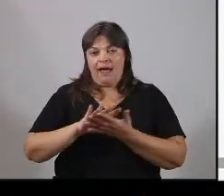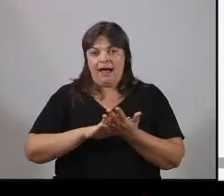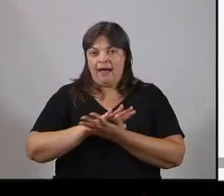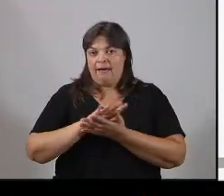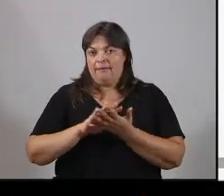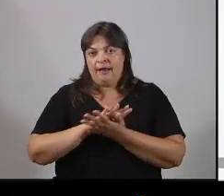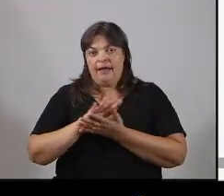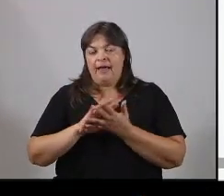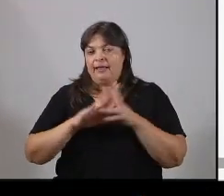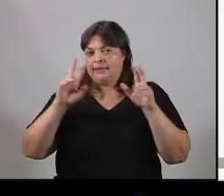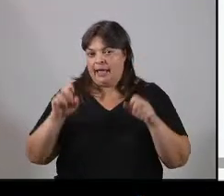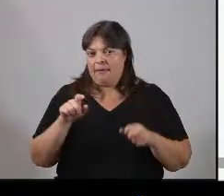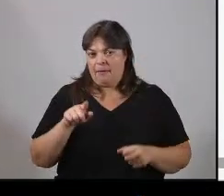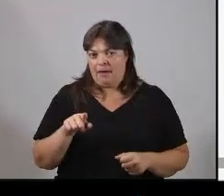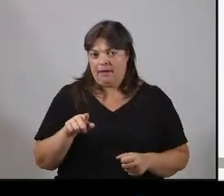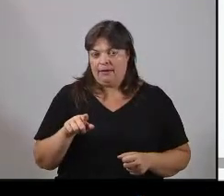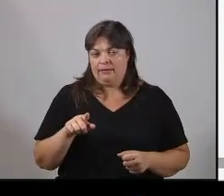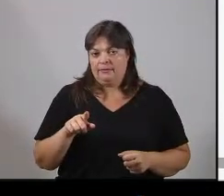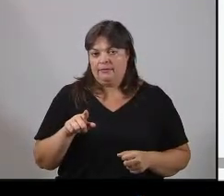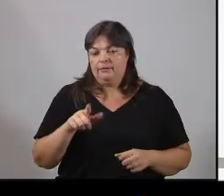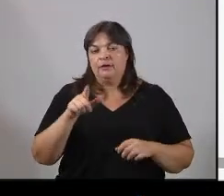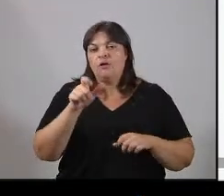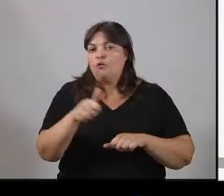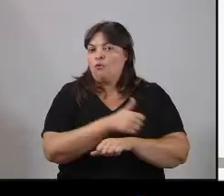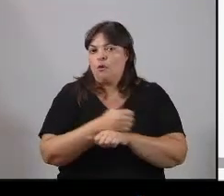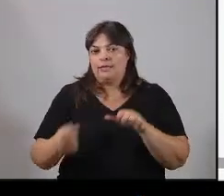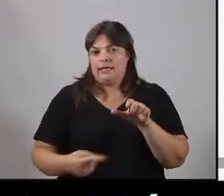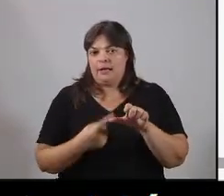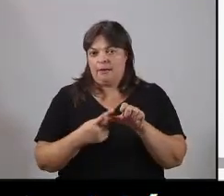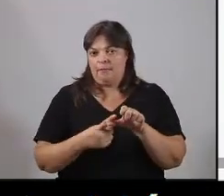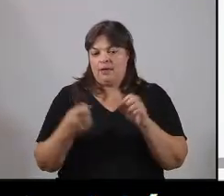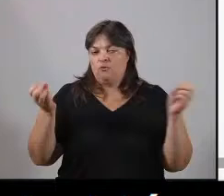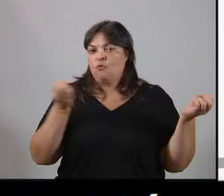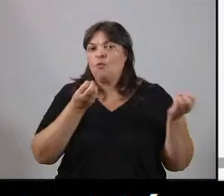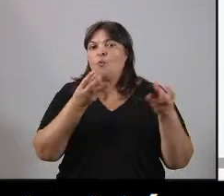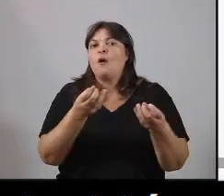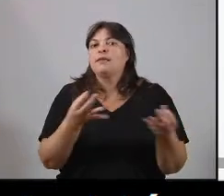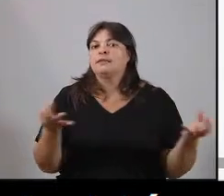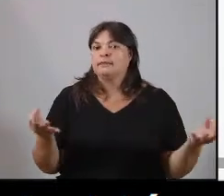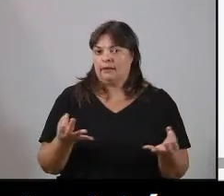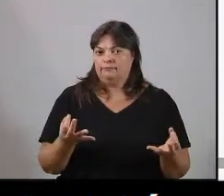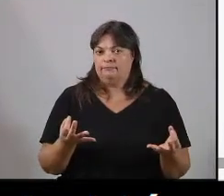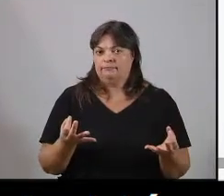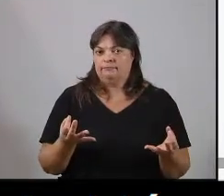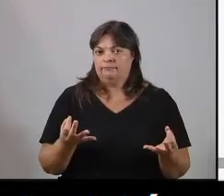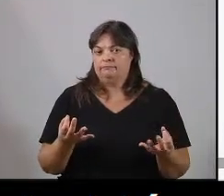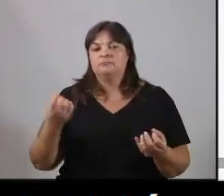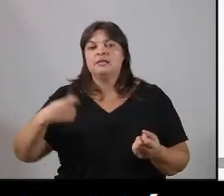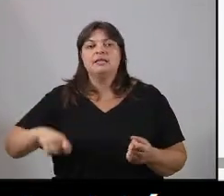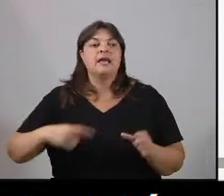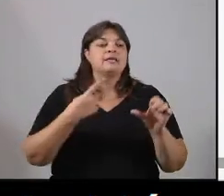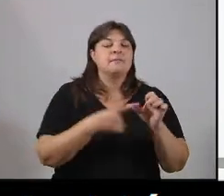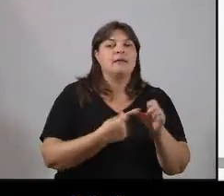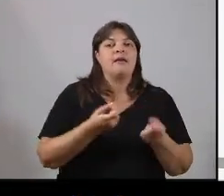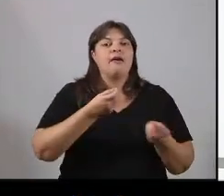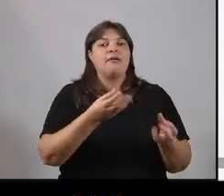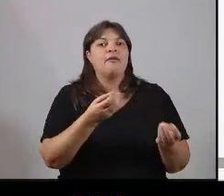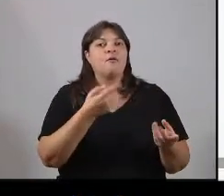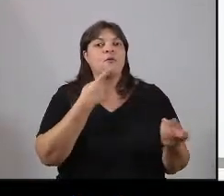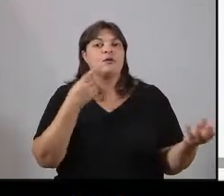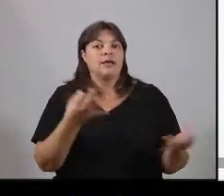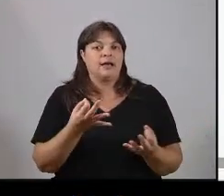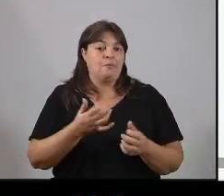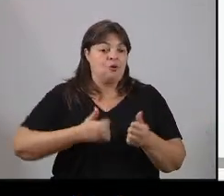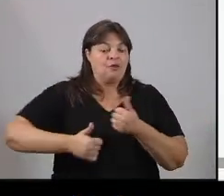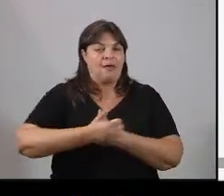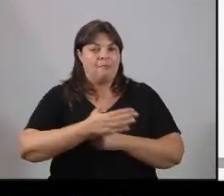los que hablamos siempre, que son los extremeños. ¿Y qué les dijo la presidenta a los extremeños? Les dijo: mi prioridad, tener